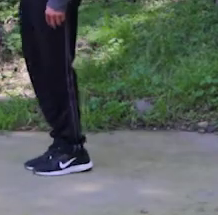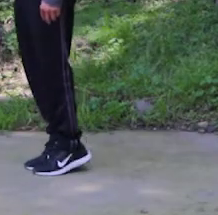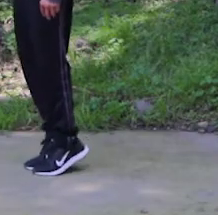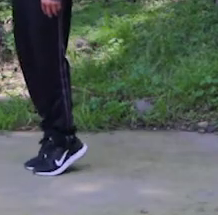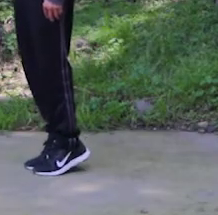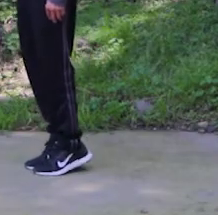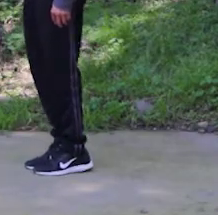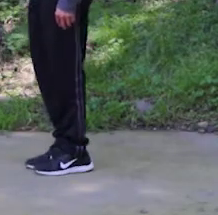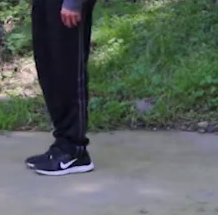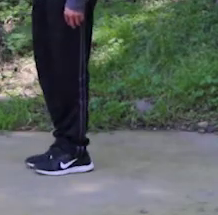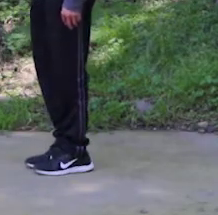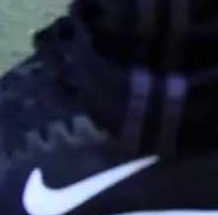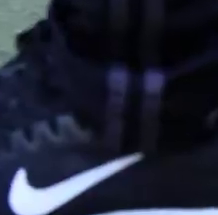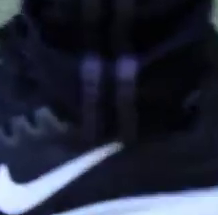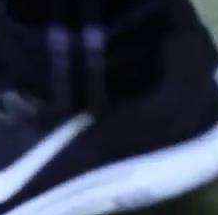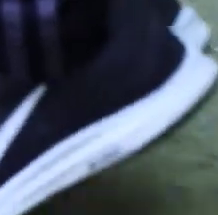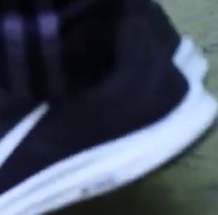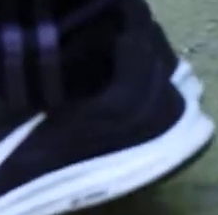Muy bien.